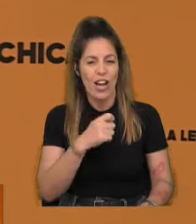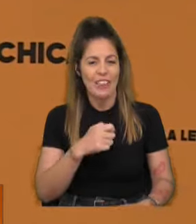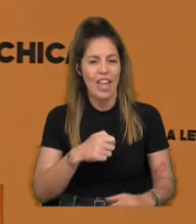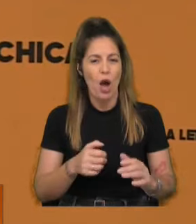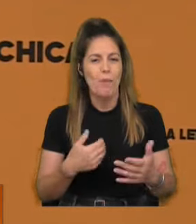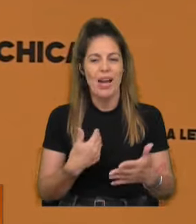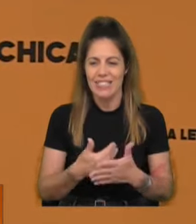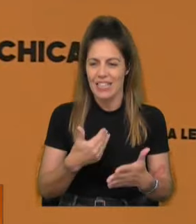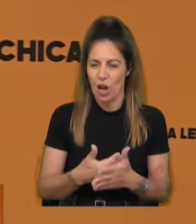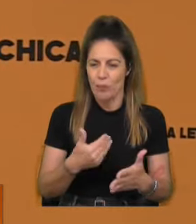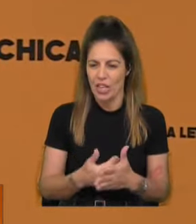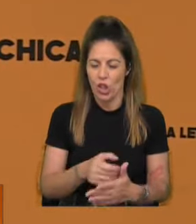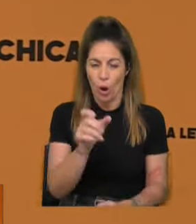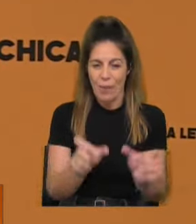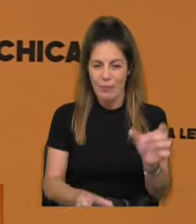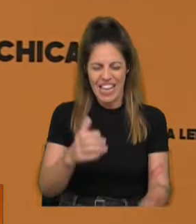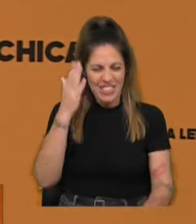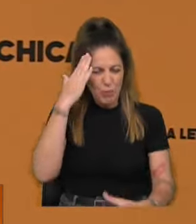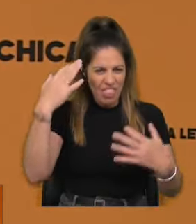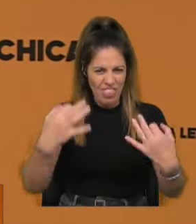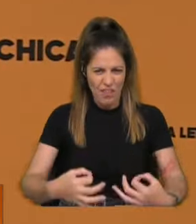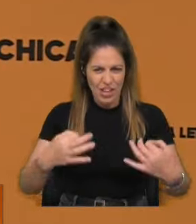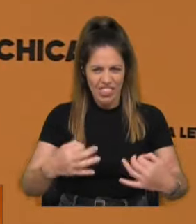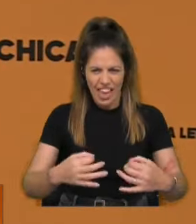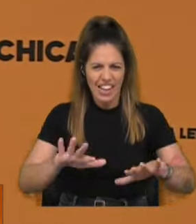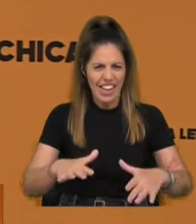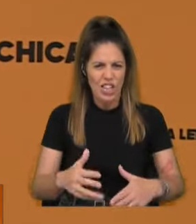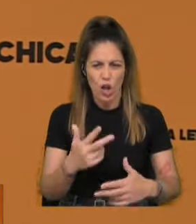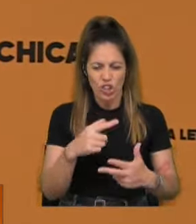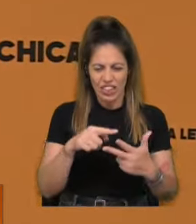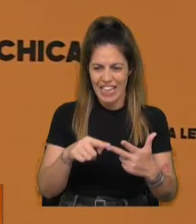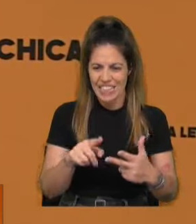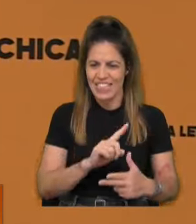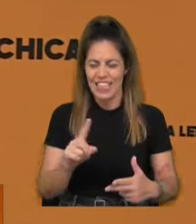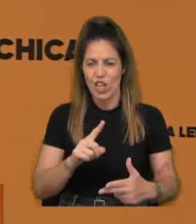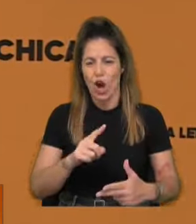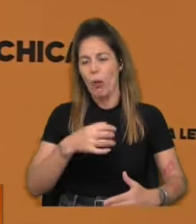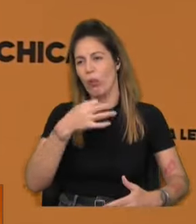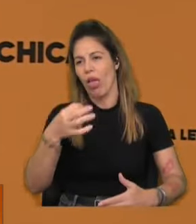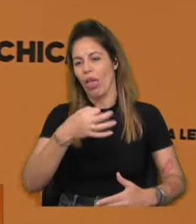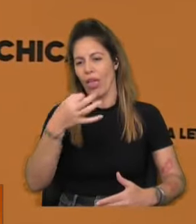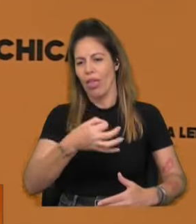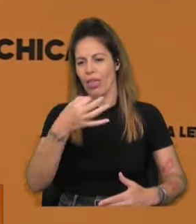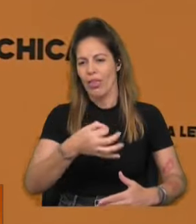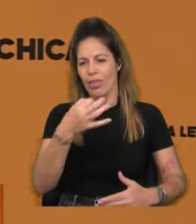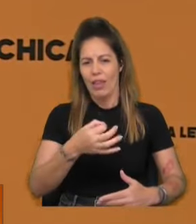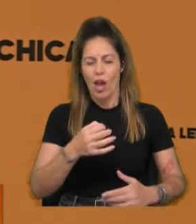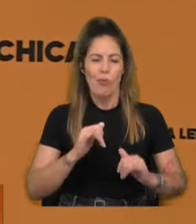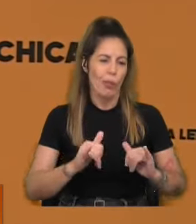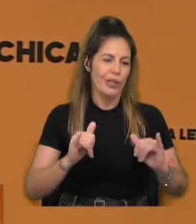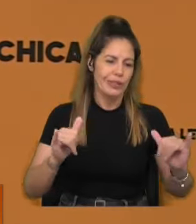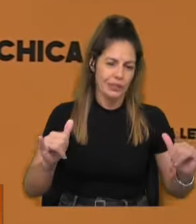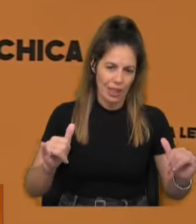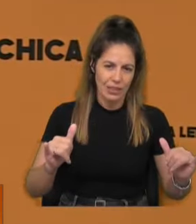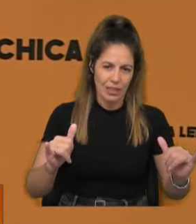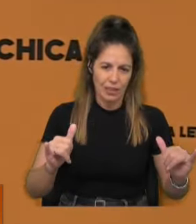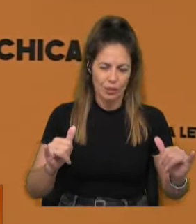proximidad para que la gente sepa realmente de qué van los tres y no tanta parafernalia publicitaria